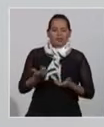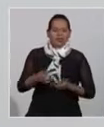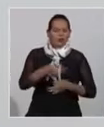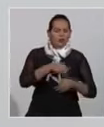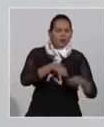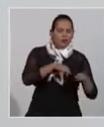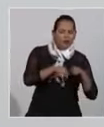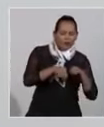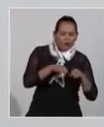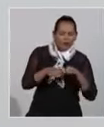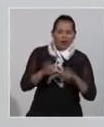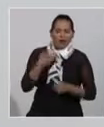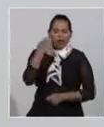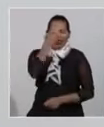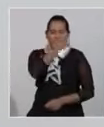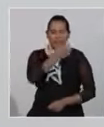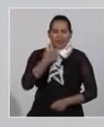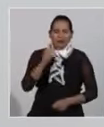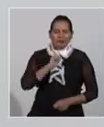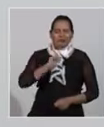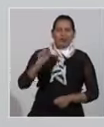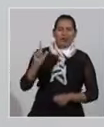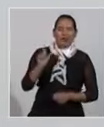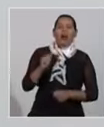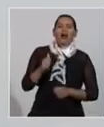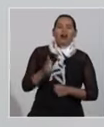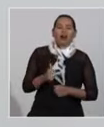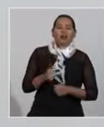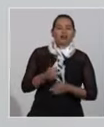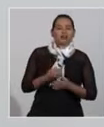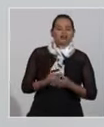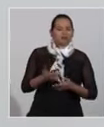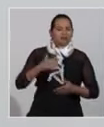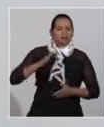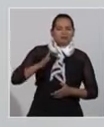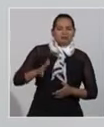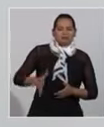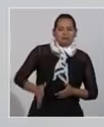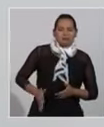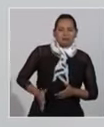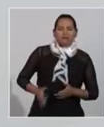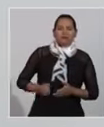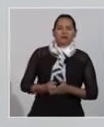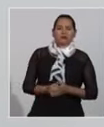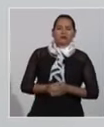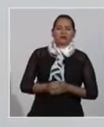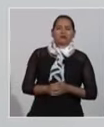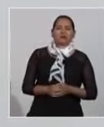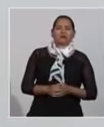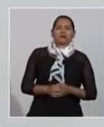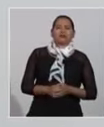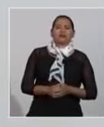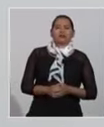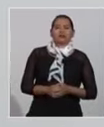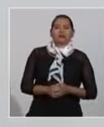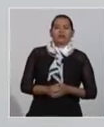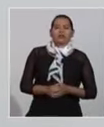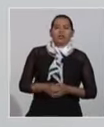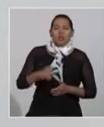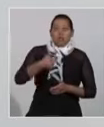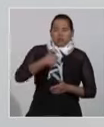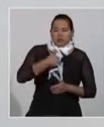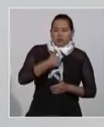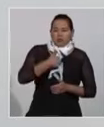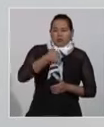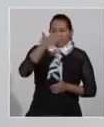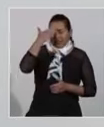cada examen aprobado, de cada jornada terminada y de cada poblano que sale adelante. Sé que el